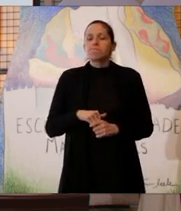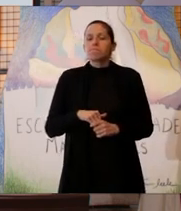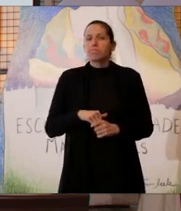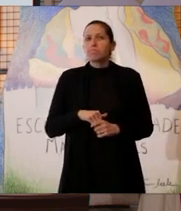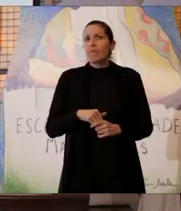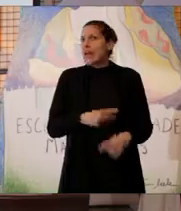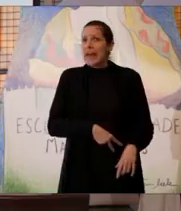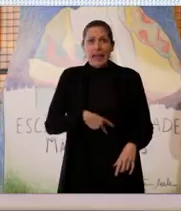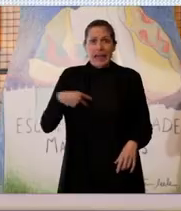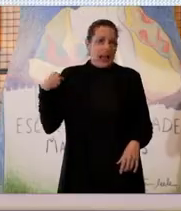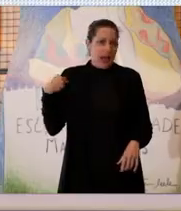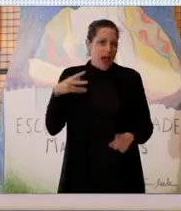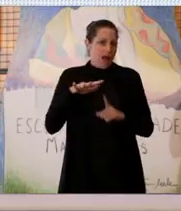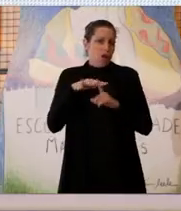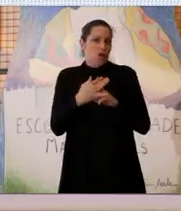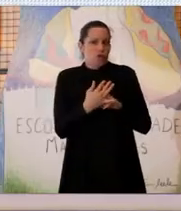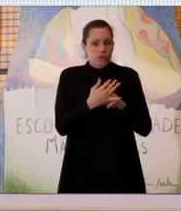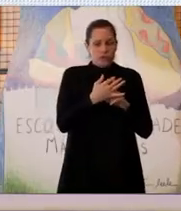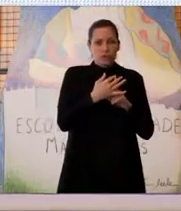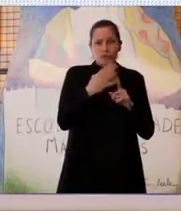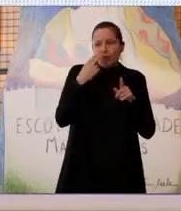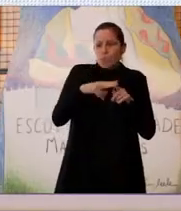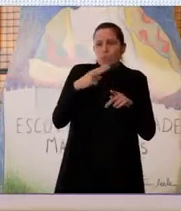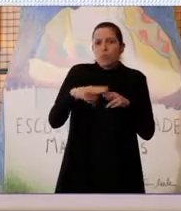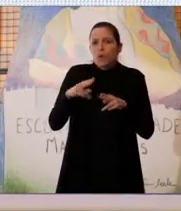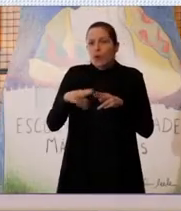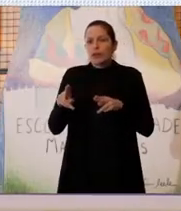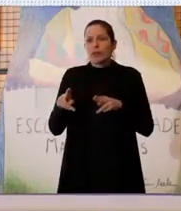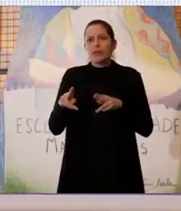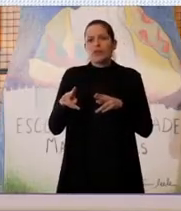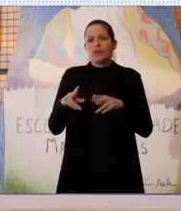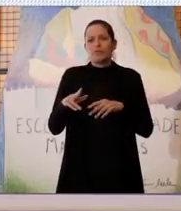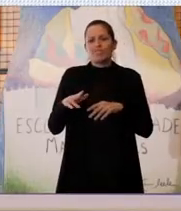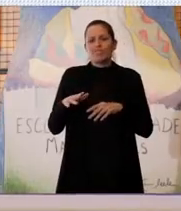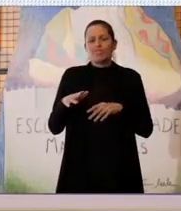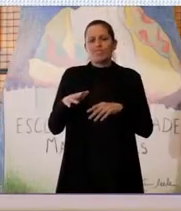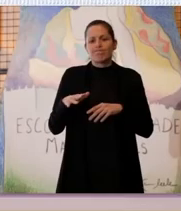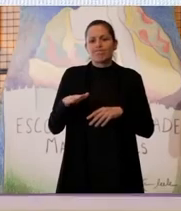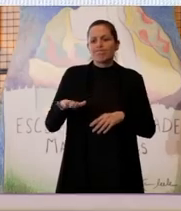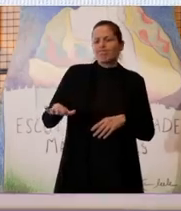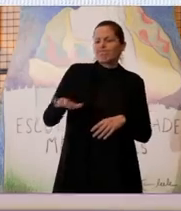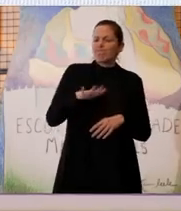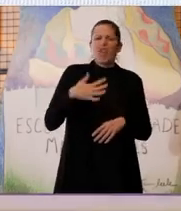en general el contexto político hoy es un contexto muy hostil en general